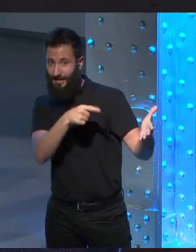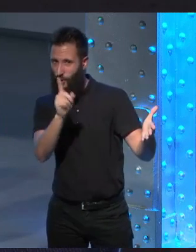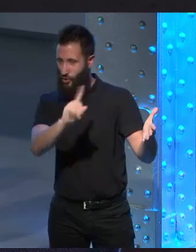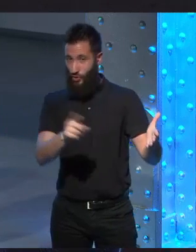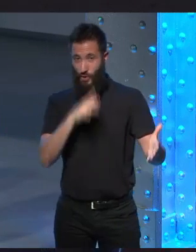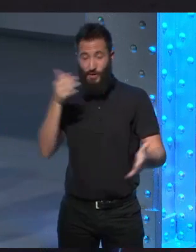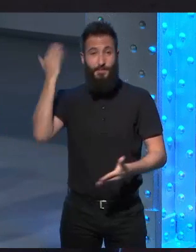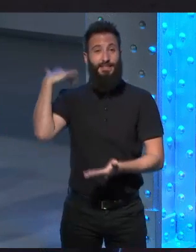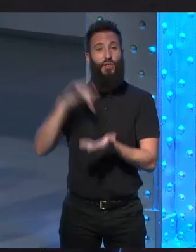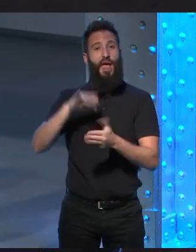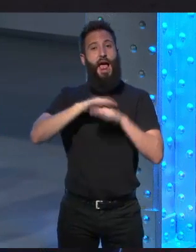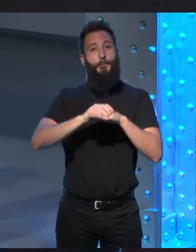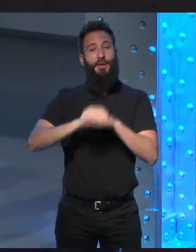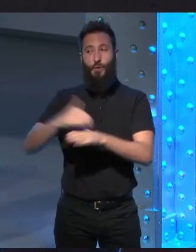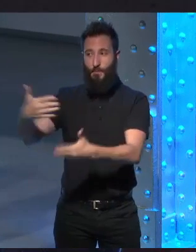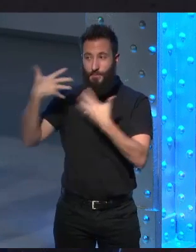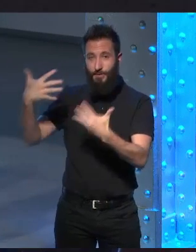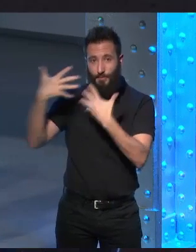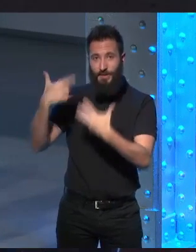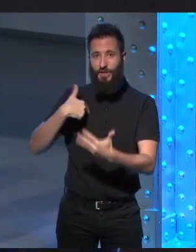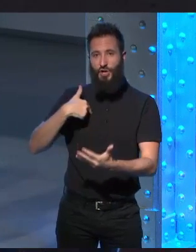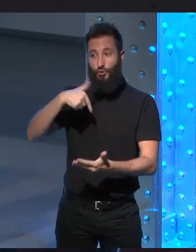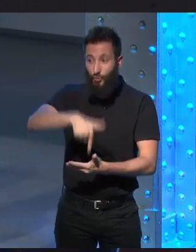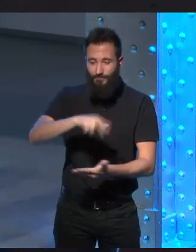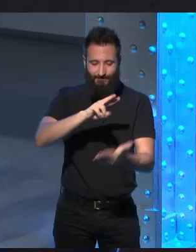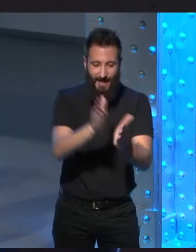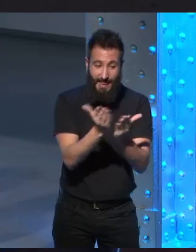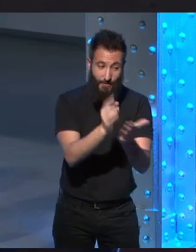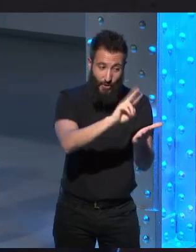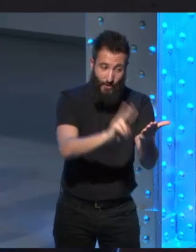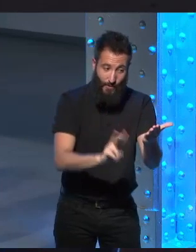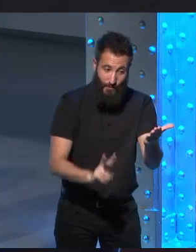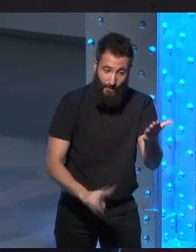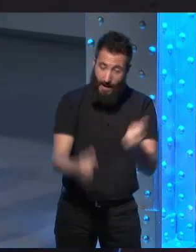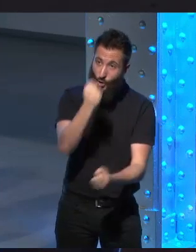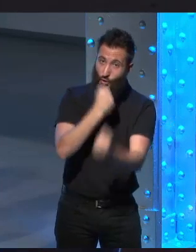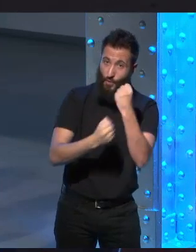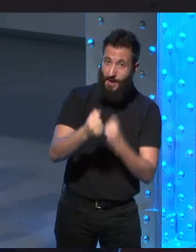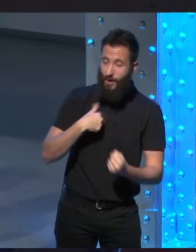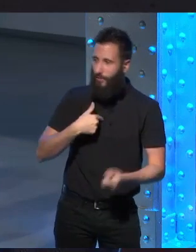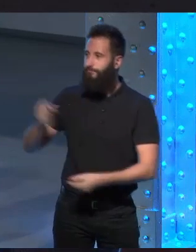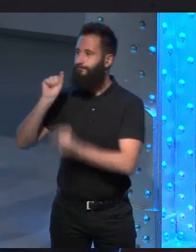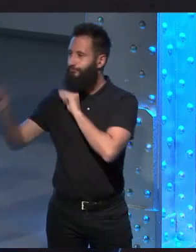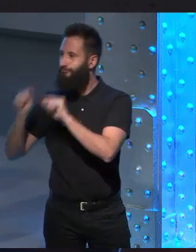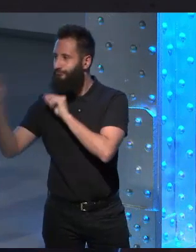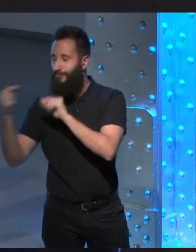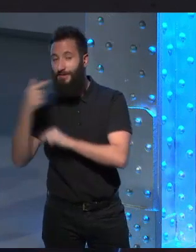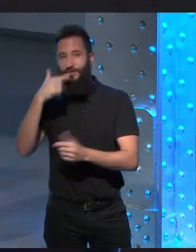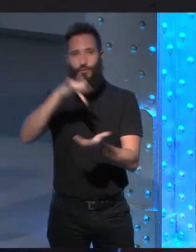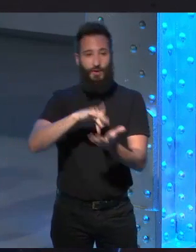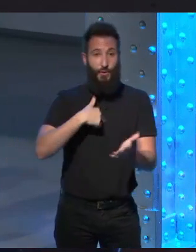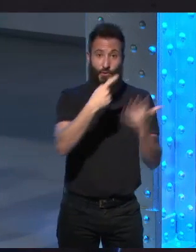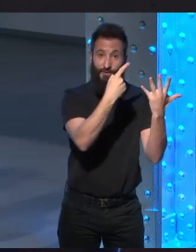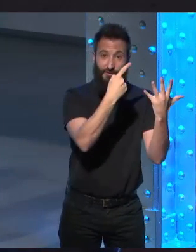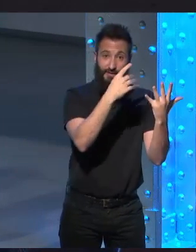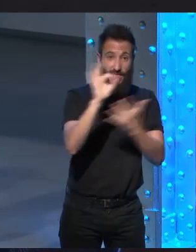muy cariñosamente, diciendo que cuando me lo lea, debatiremos. Llevo 60 páginas y he entendido como 30. Y yo, ¿qué debate voy a hacer